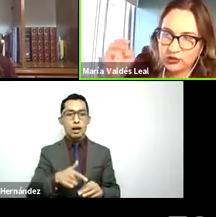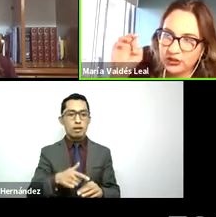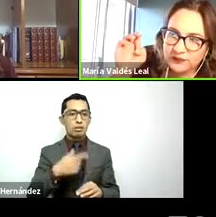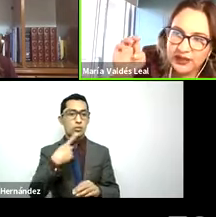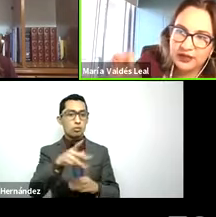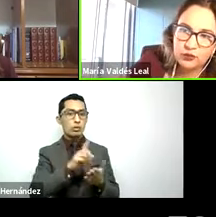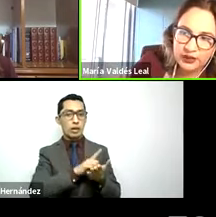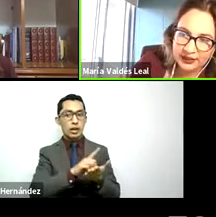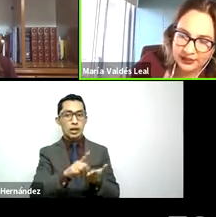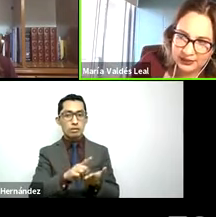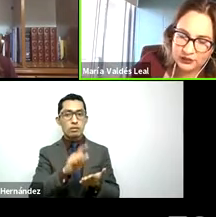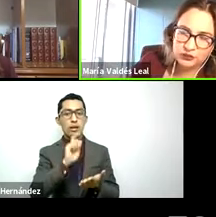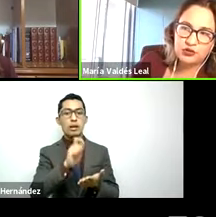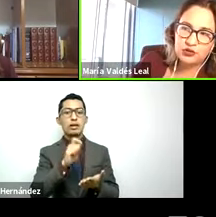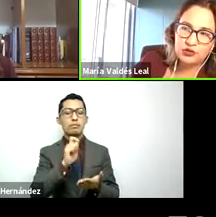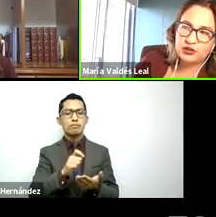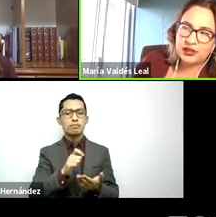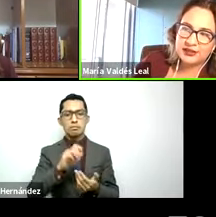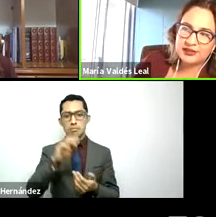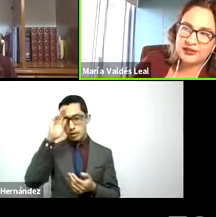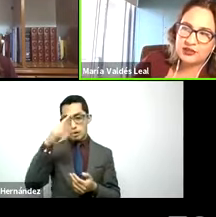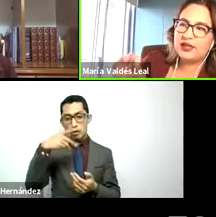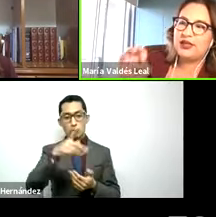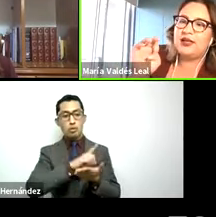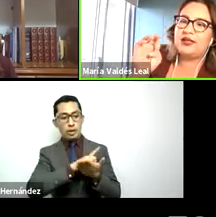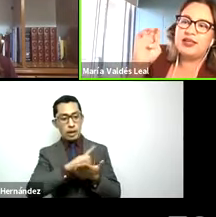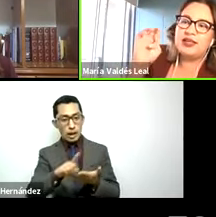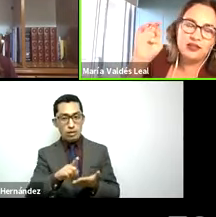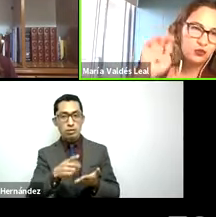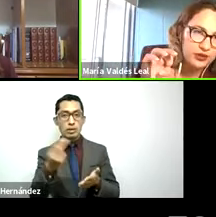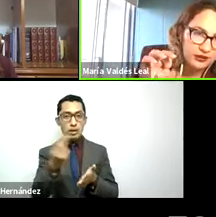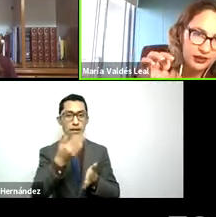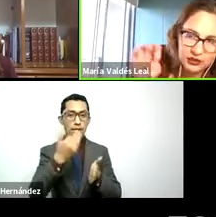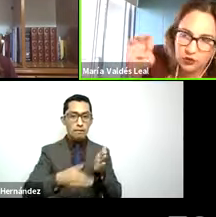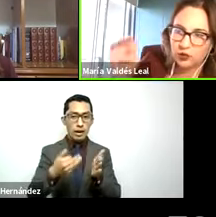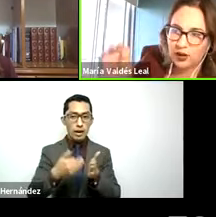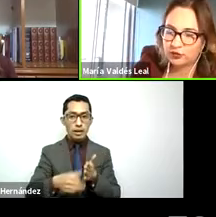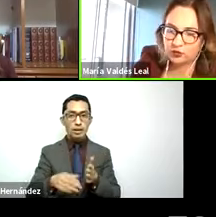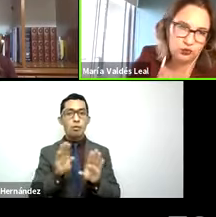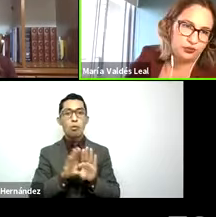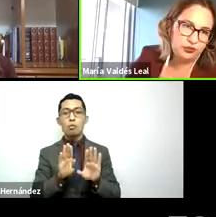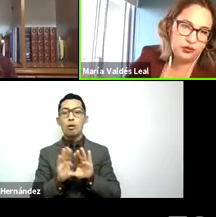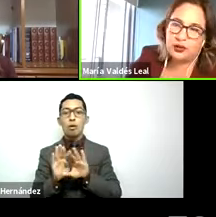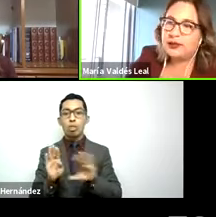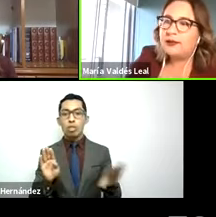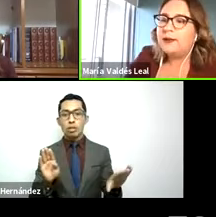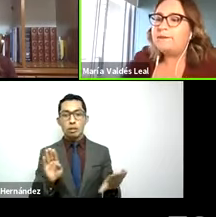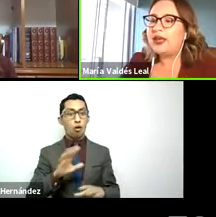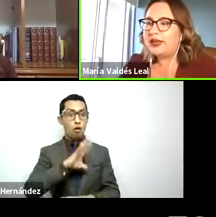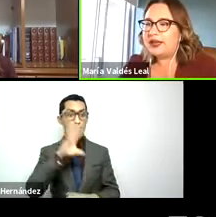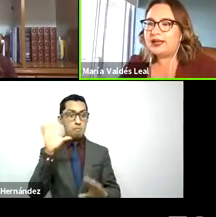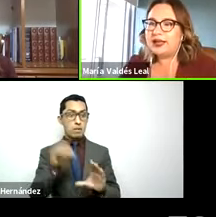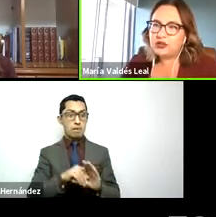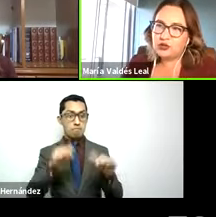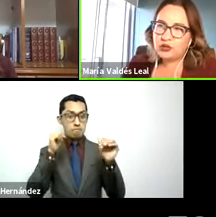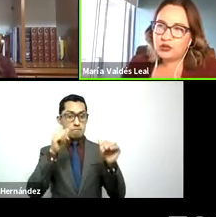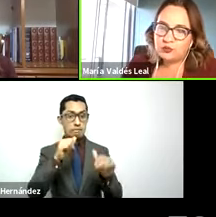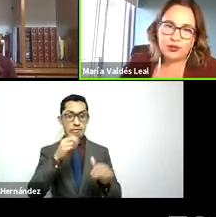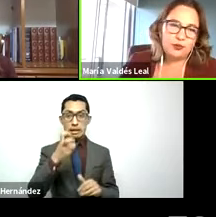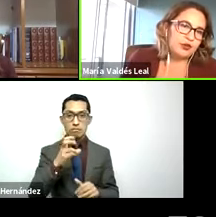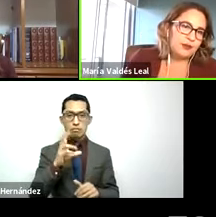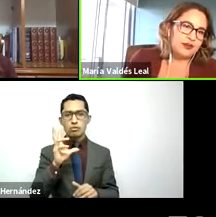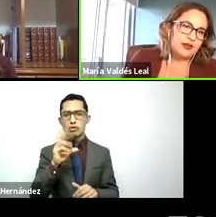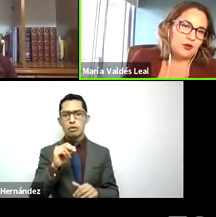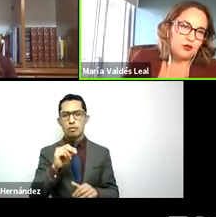derechos, no significa nunca que sus derechos e intereses sean excluyentes o absolutos. En el